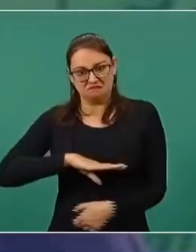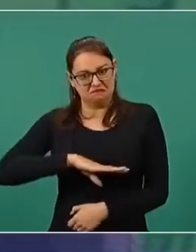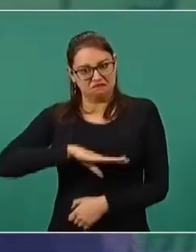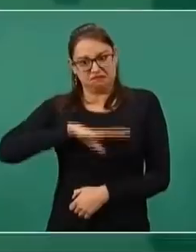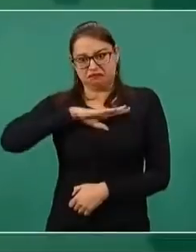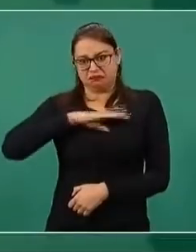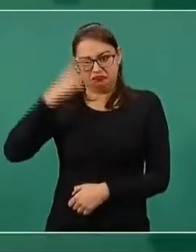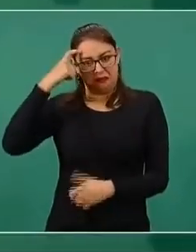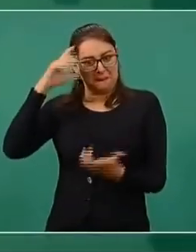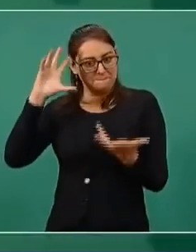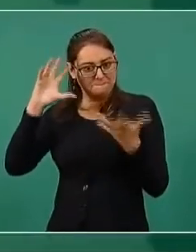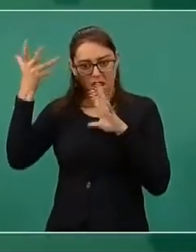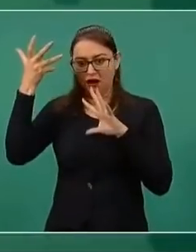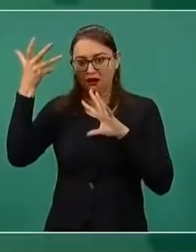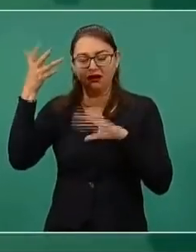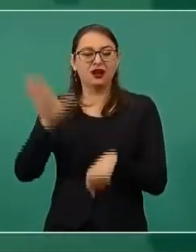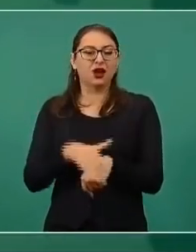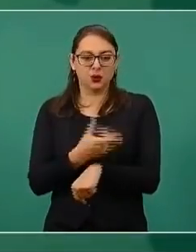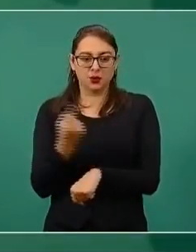por el coraje